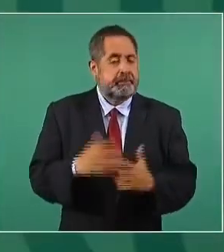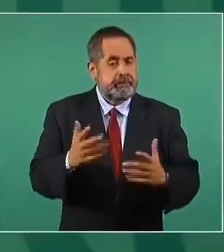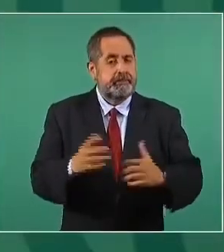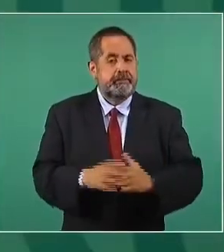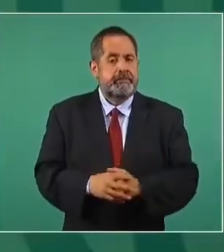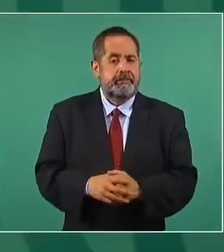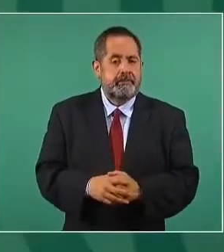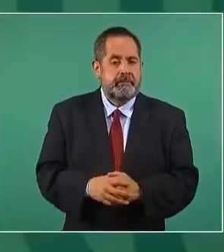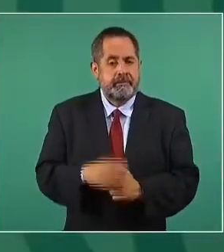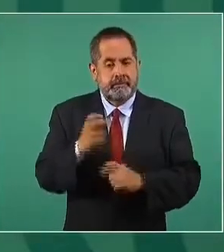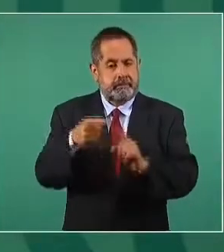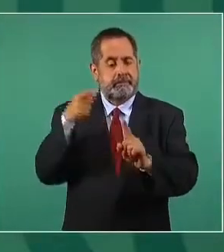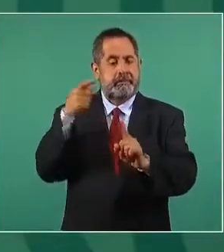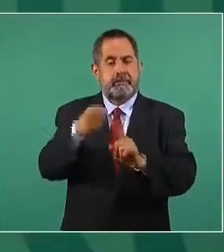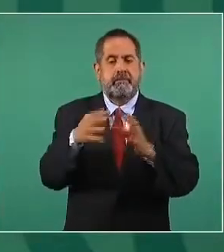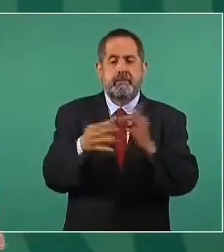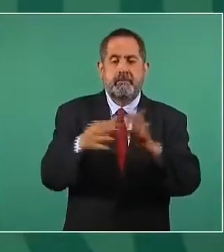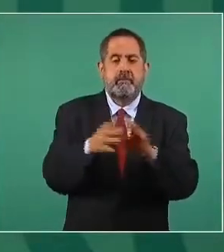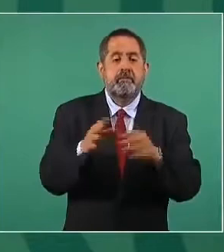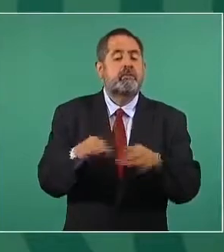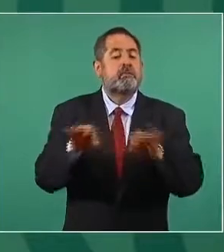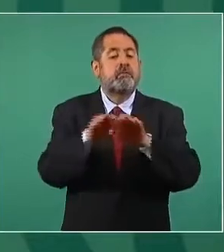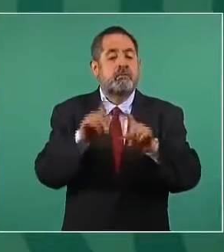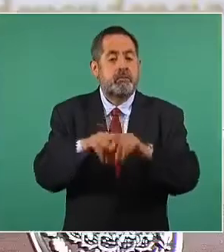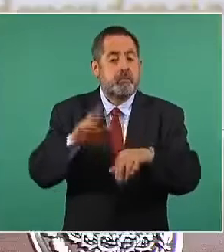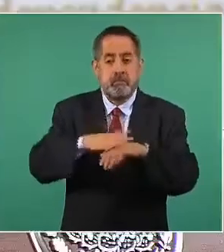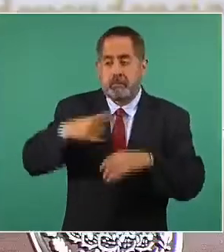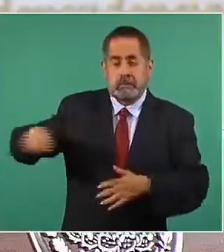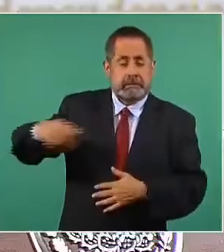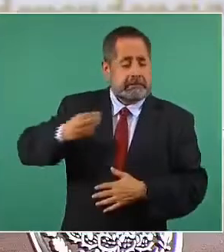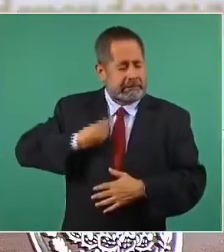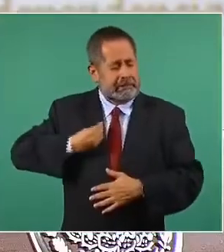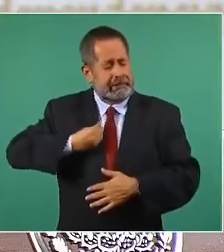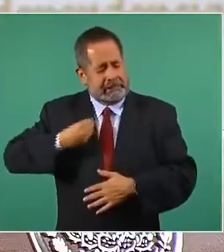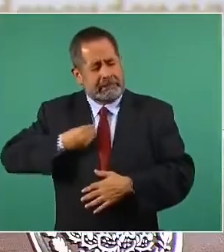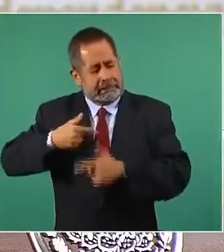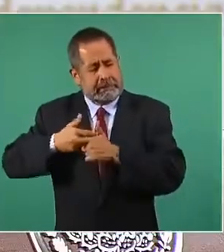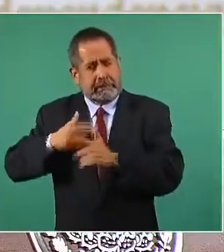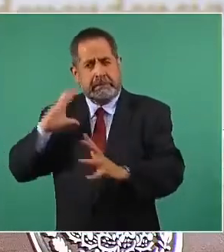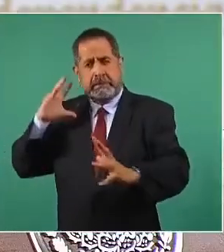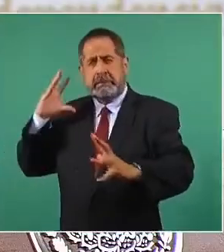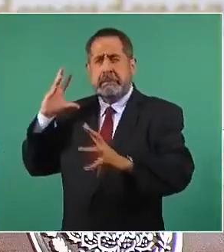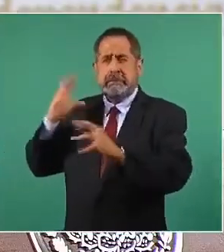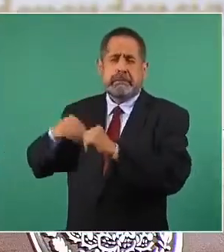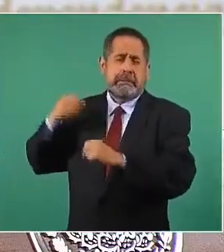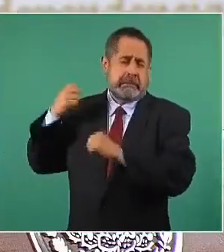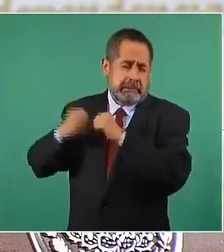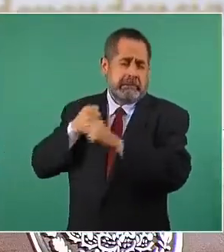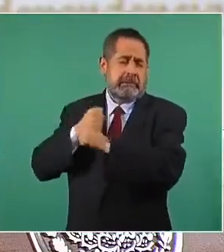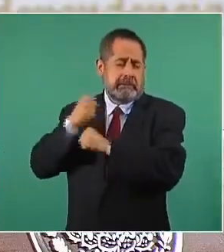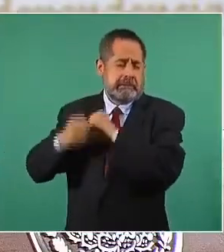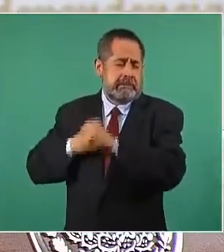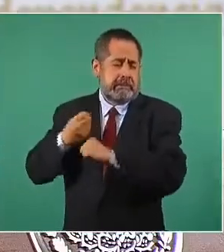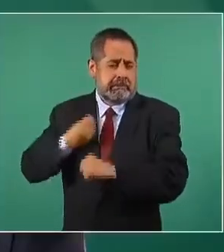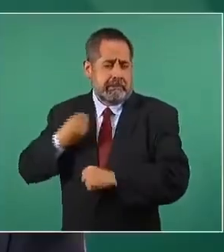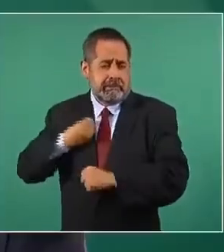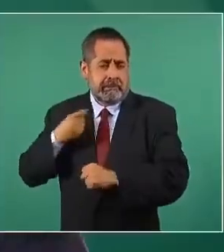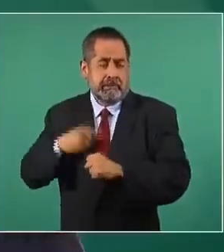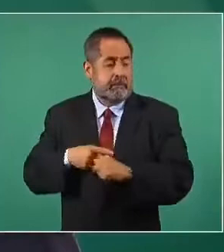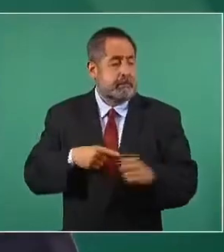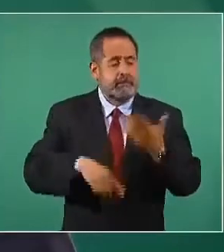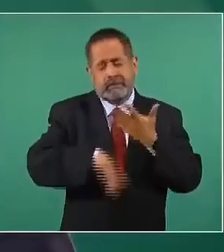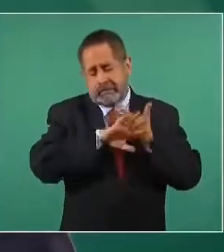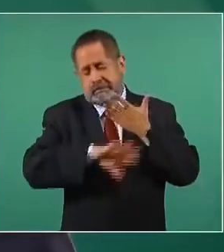Entonces, aquí no hay más que el pueblo. ¿Saben por qué aguantamos nosotros toda la andanada, toda esta guerra